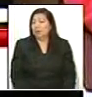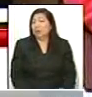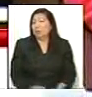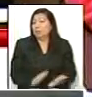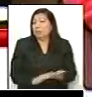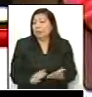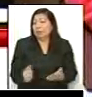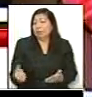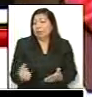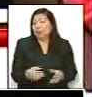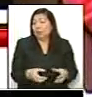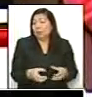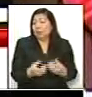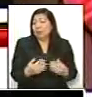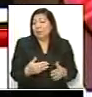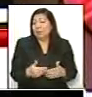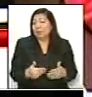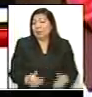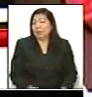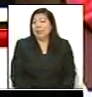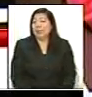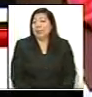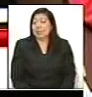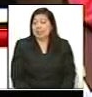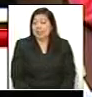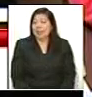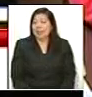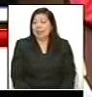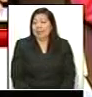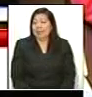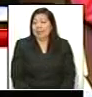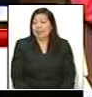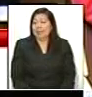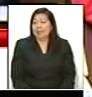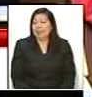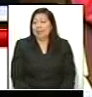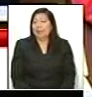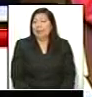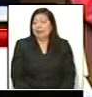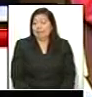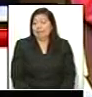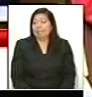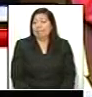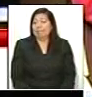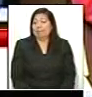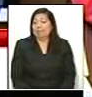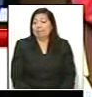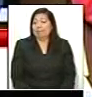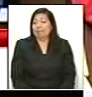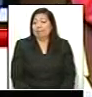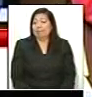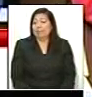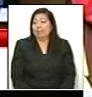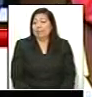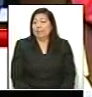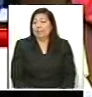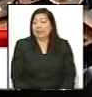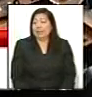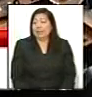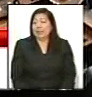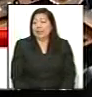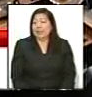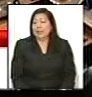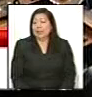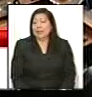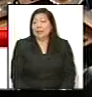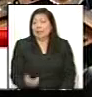a los miembros de esta comisión, como ya lo hemos hecho. Sí, congresista Glave, necesitamos tomar decisiones, congresista. Sí, presidenta. Le voy a pedir a ambos que sean muy puntuales. Yo le pediría, presidenta,